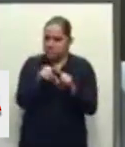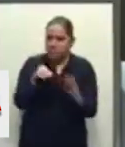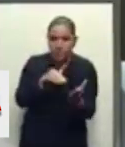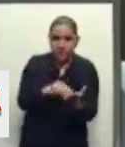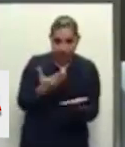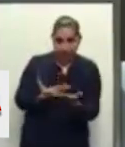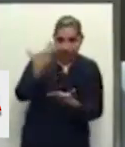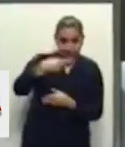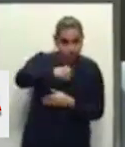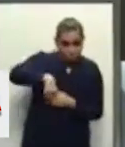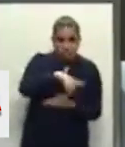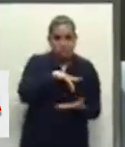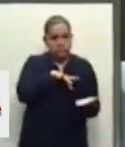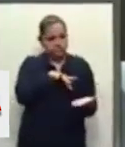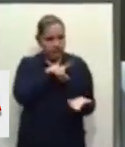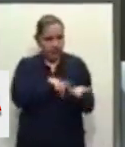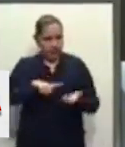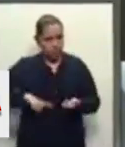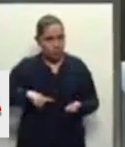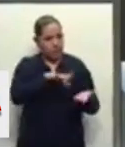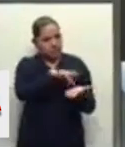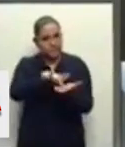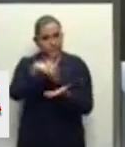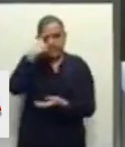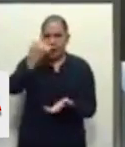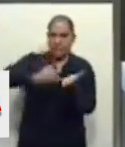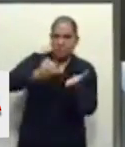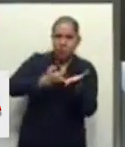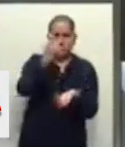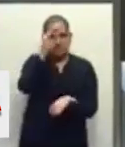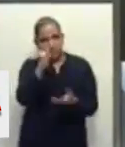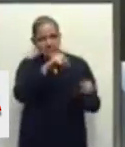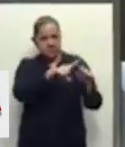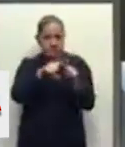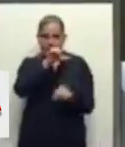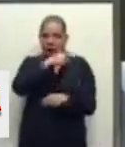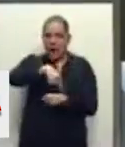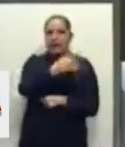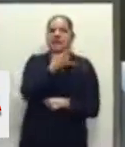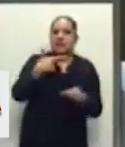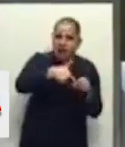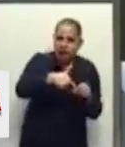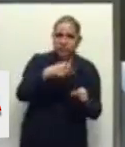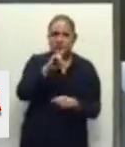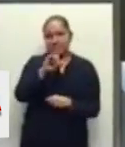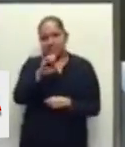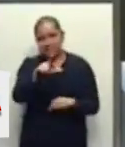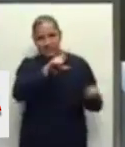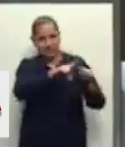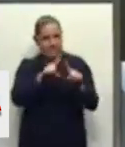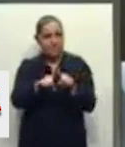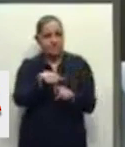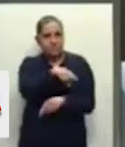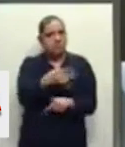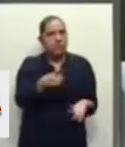de gasolina y diésel, y de todas maneras con ello rebasó la recaudación esperada. O sea,